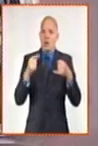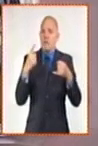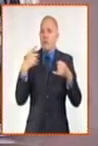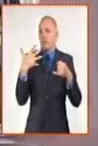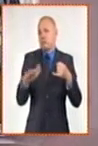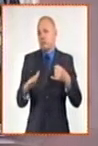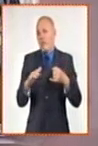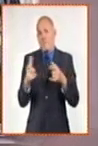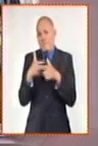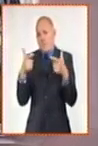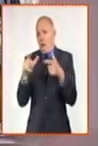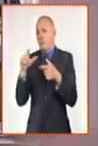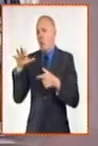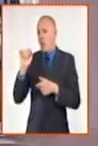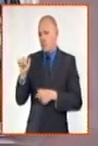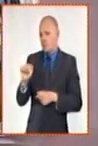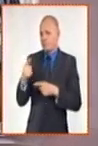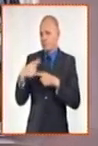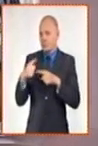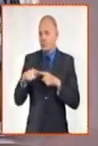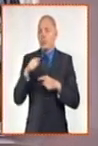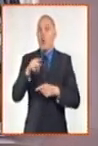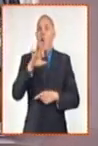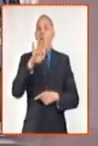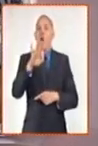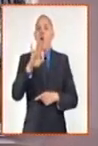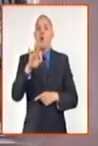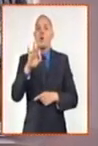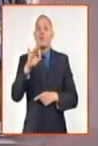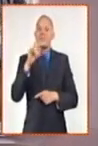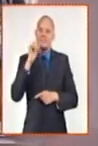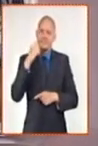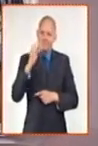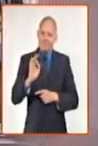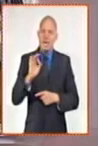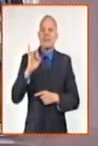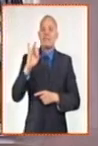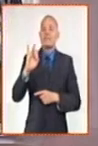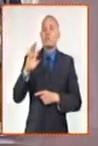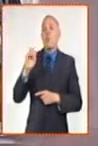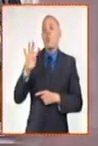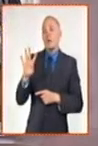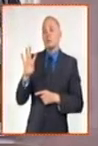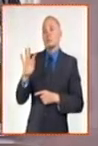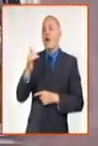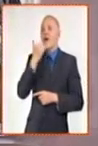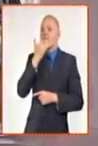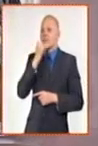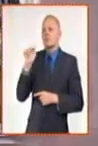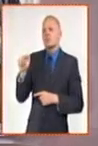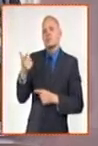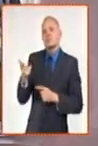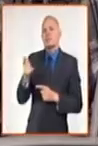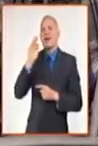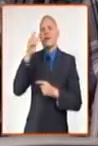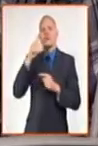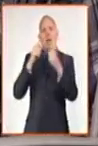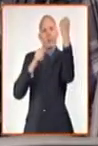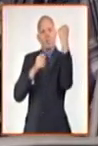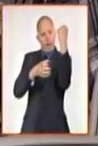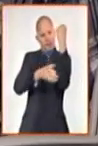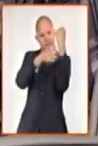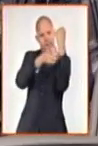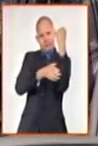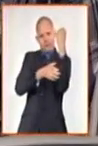del Río. Y los transformadores, de los 820 transformadores, 704 en Pinar del Río. Se da la idea que la provincia de Pinar del